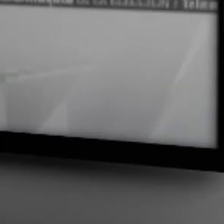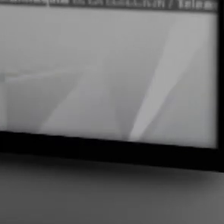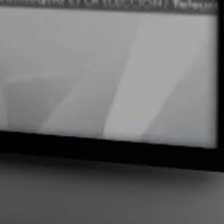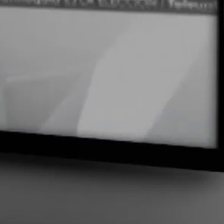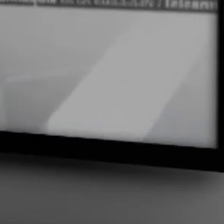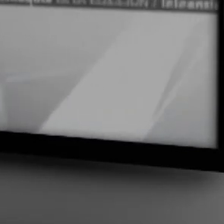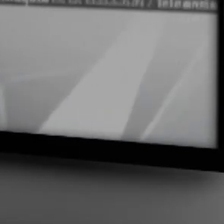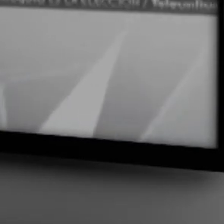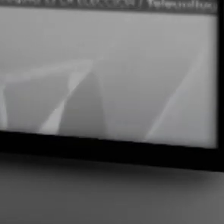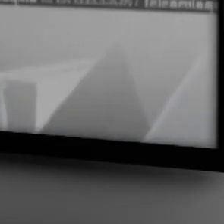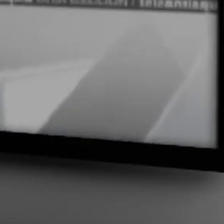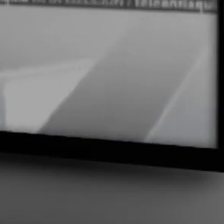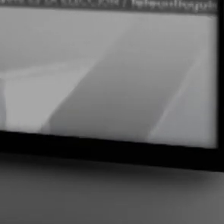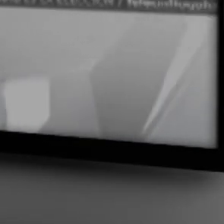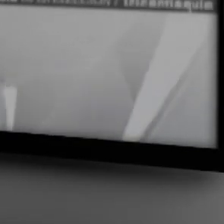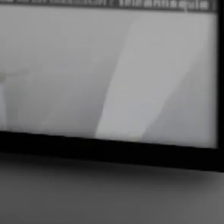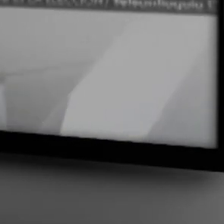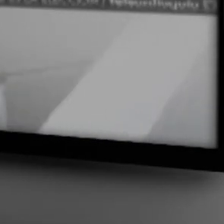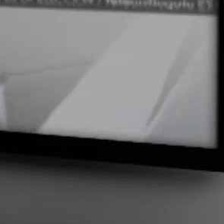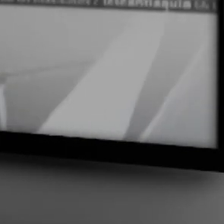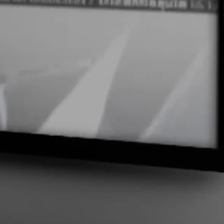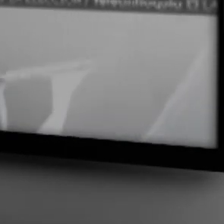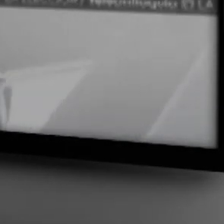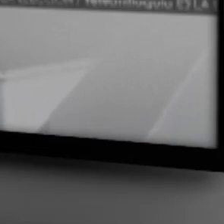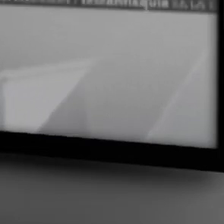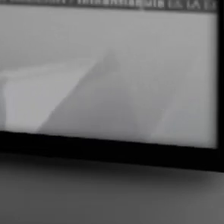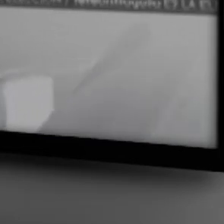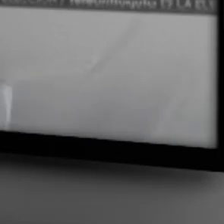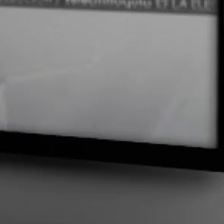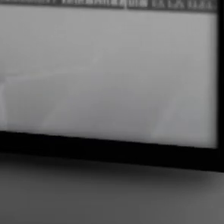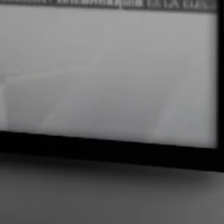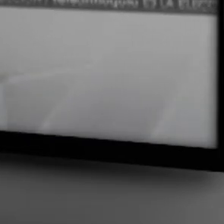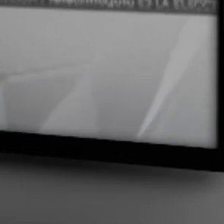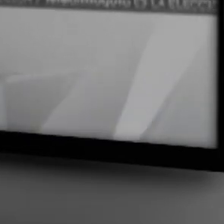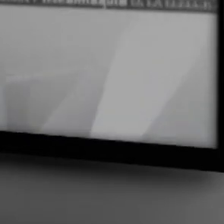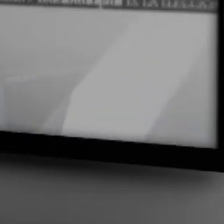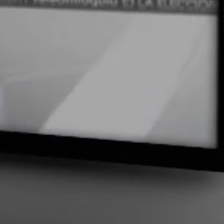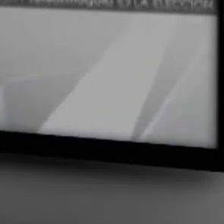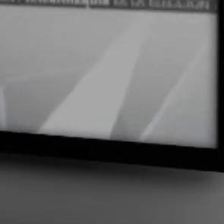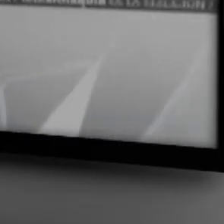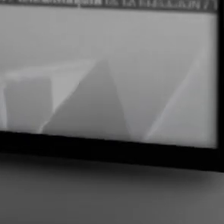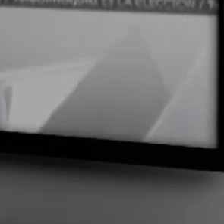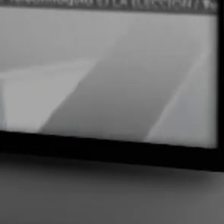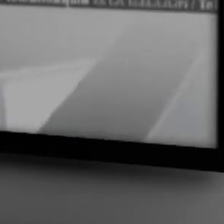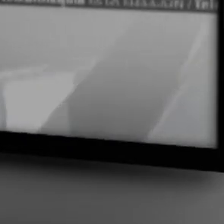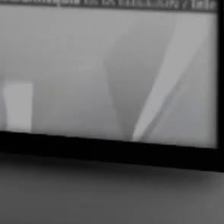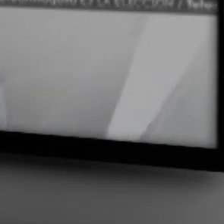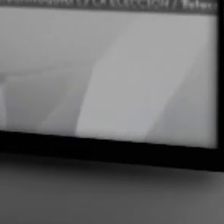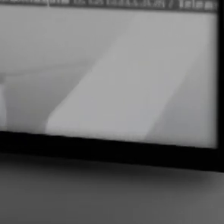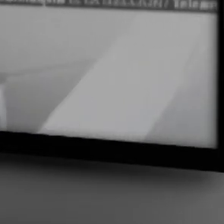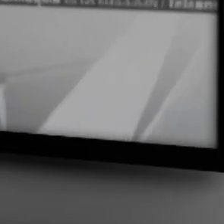el poder ciudadano, el que ustedes tienen con miras a la jornada electoral del próximo 27 de octubre. Vamos a elegir